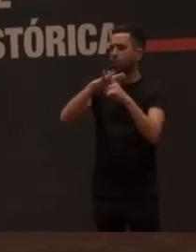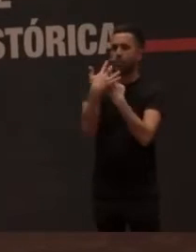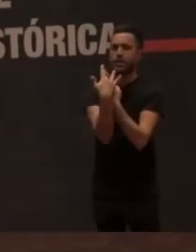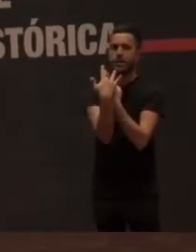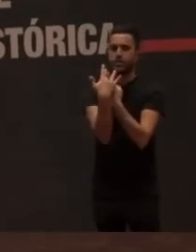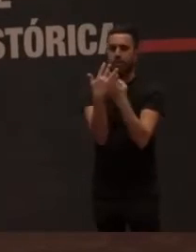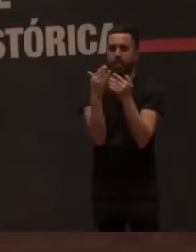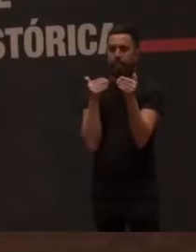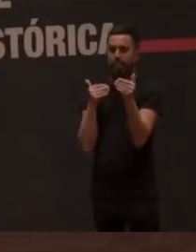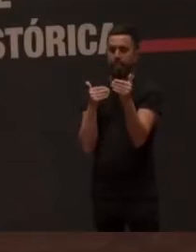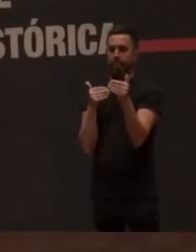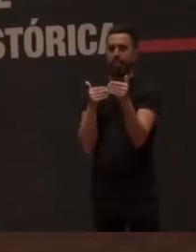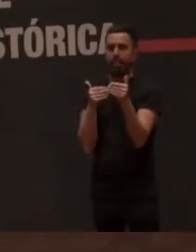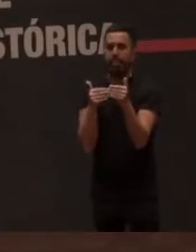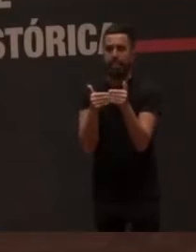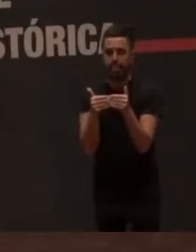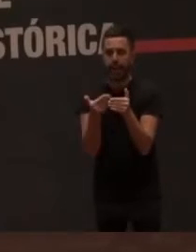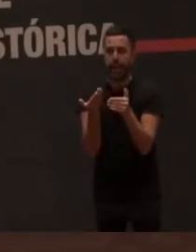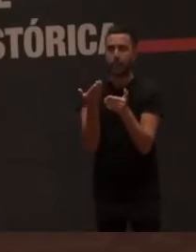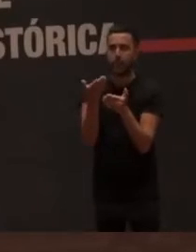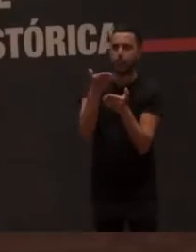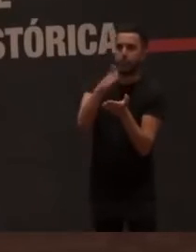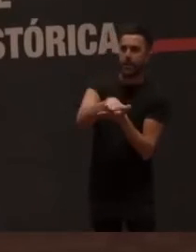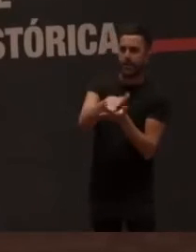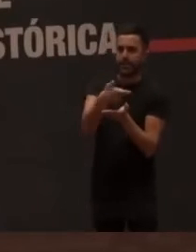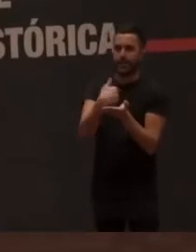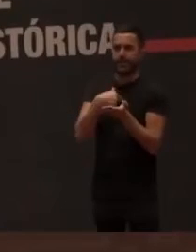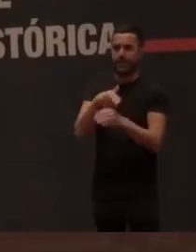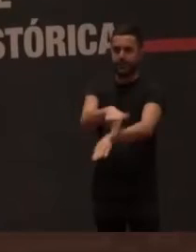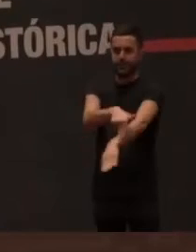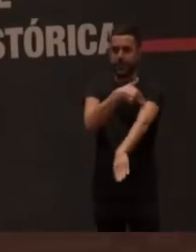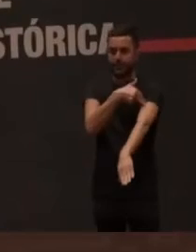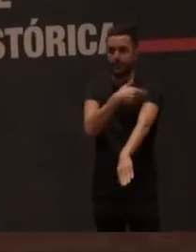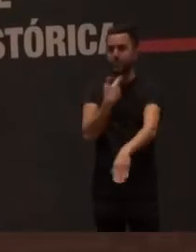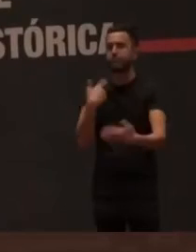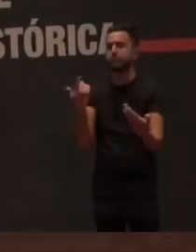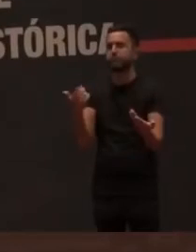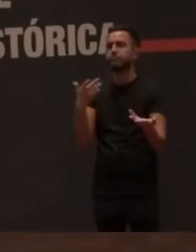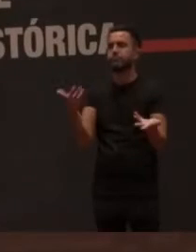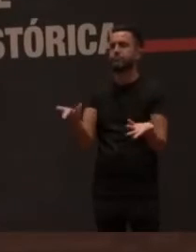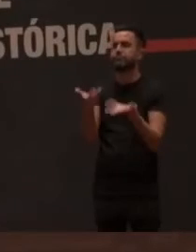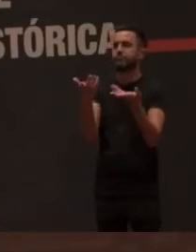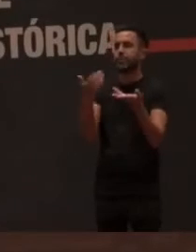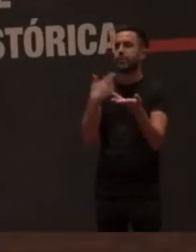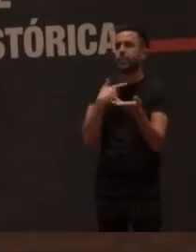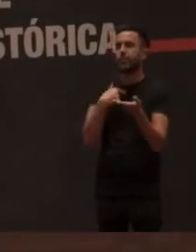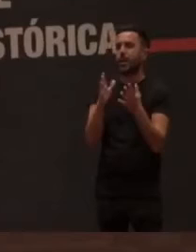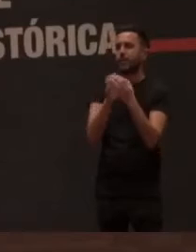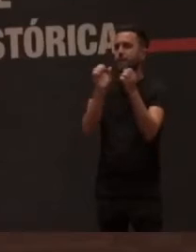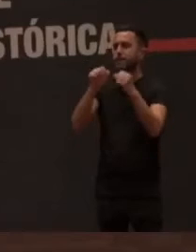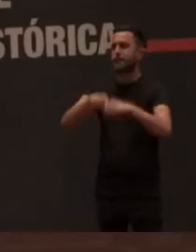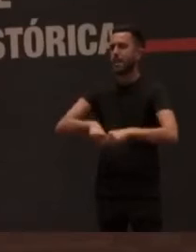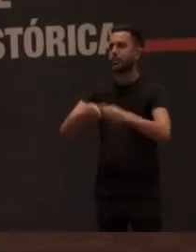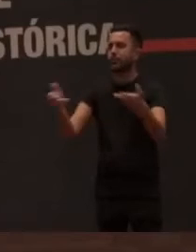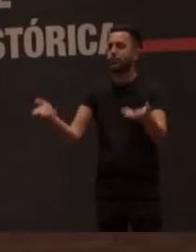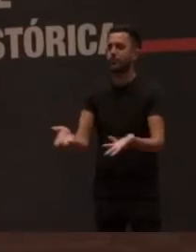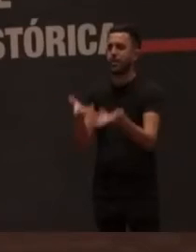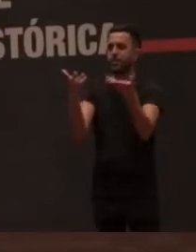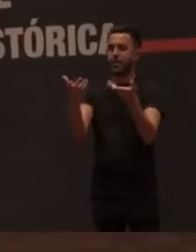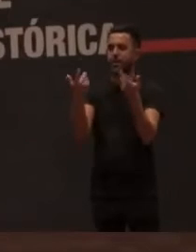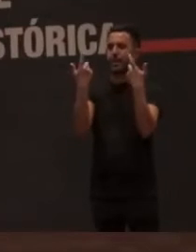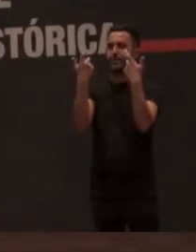de Franco, porque favorece lógicamente que la propensión de ese pacto favorece a denominados